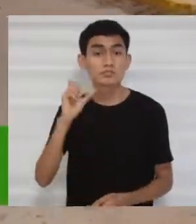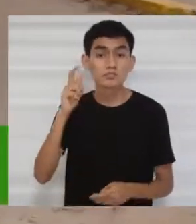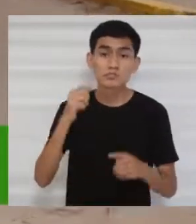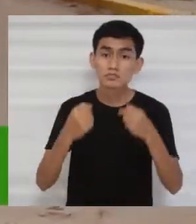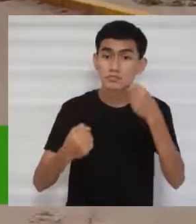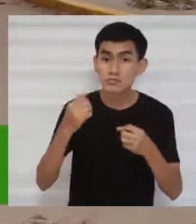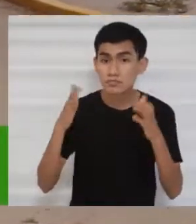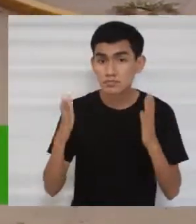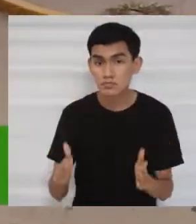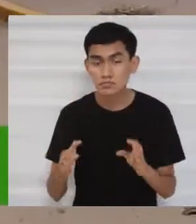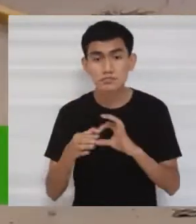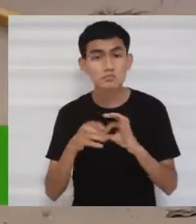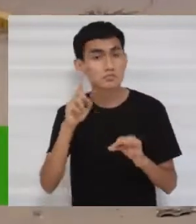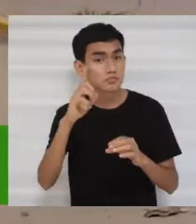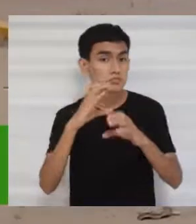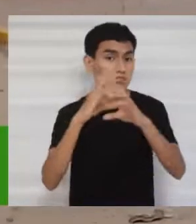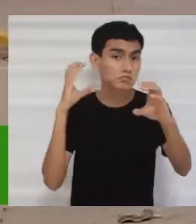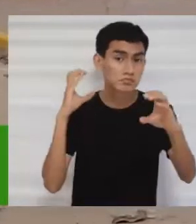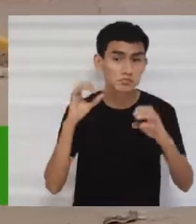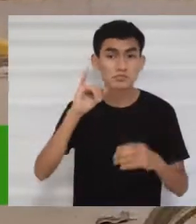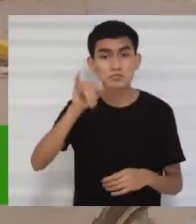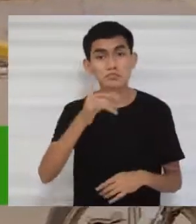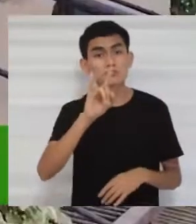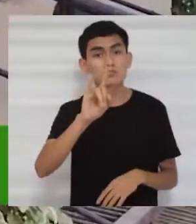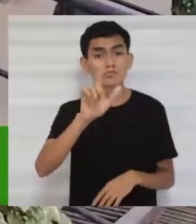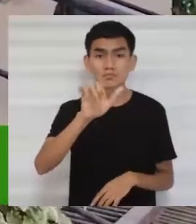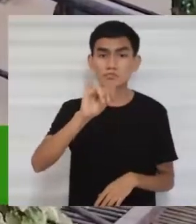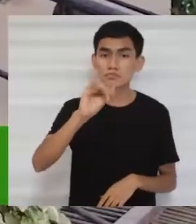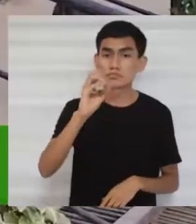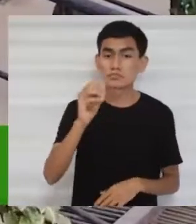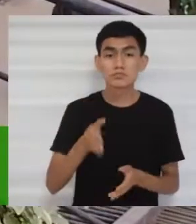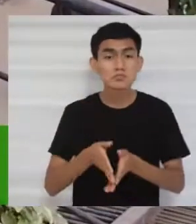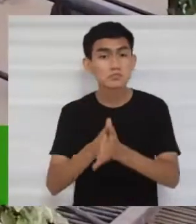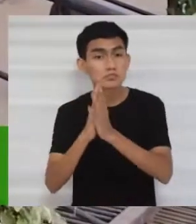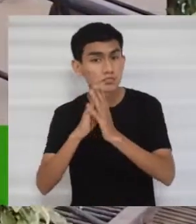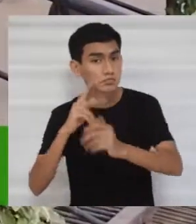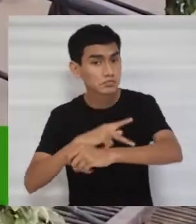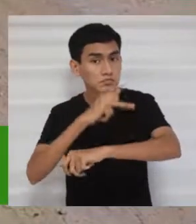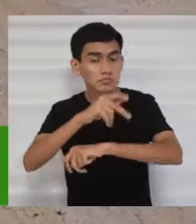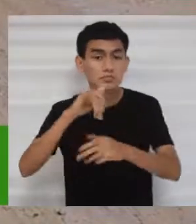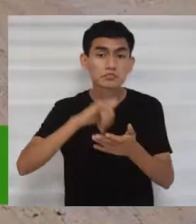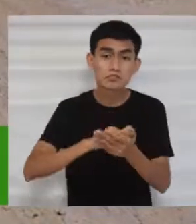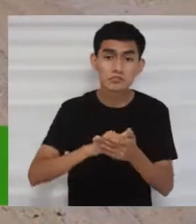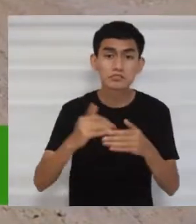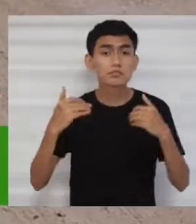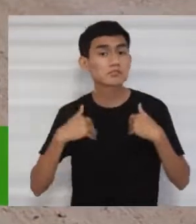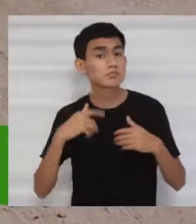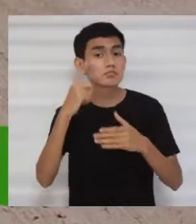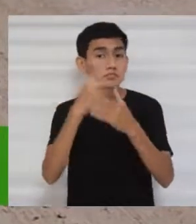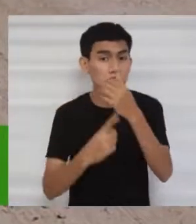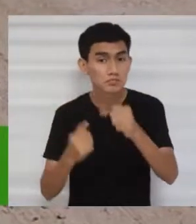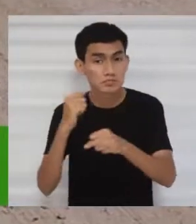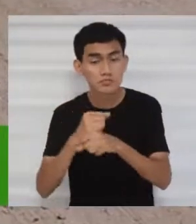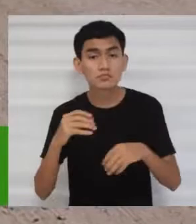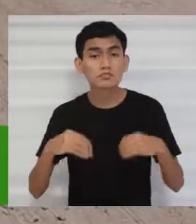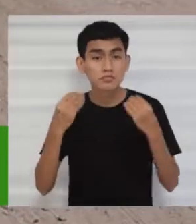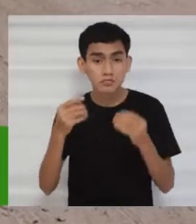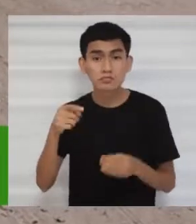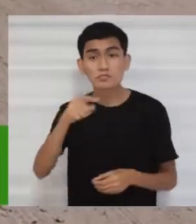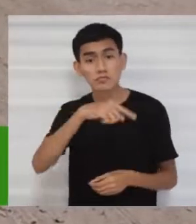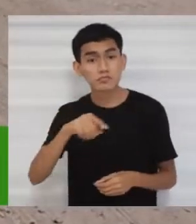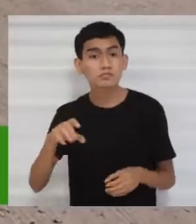camiones recolectores, Julio Sandy Nunta, pidió a los vecinos yarinenses que tengan confianza, pues harán un buen